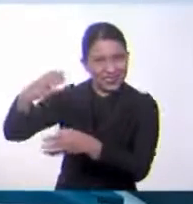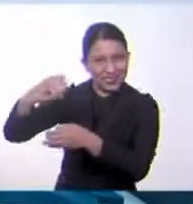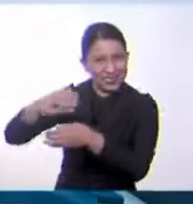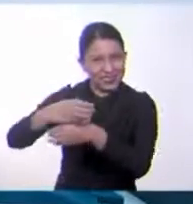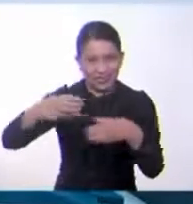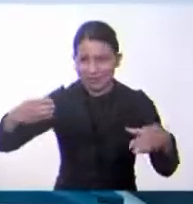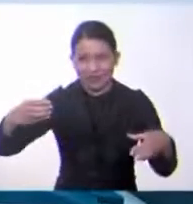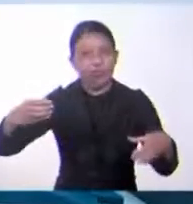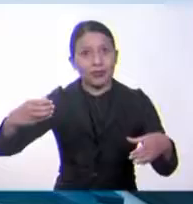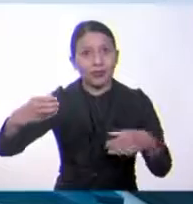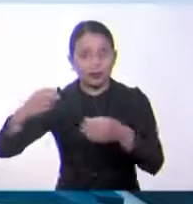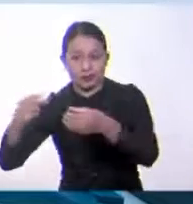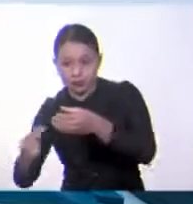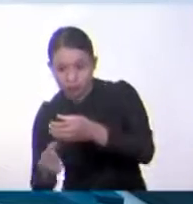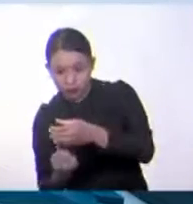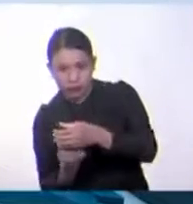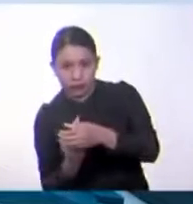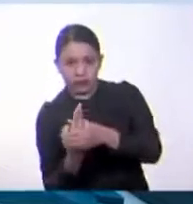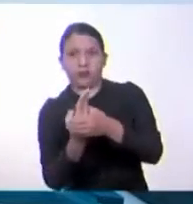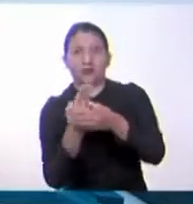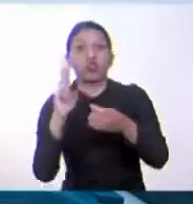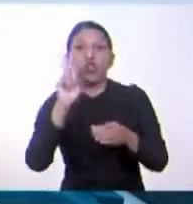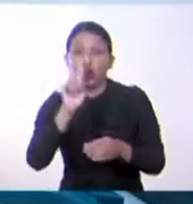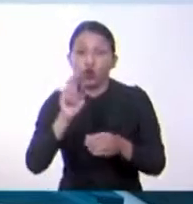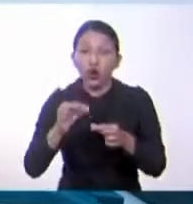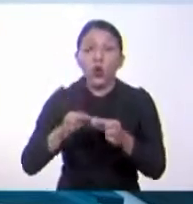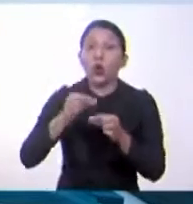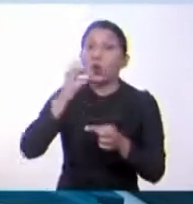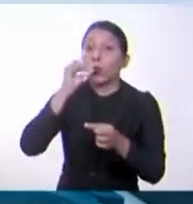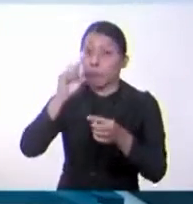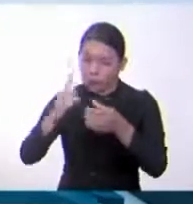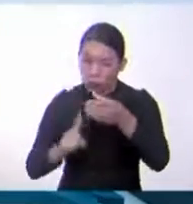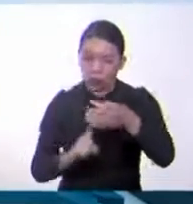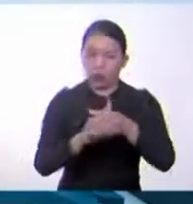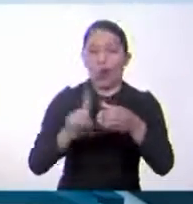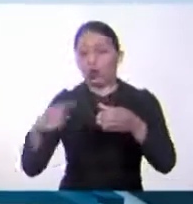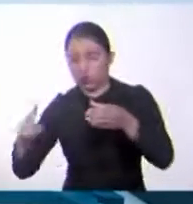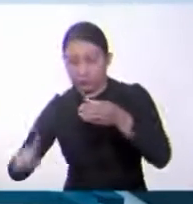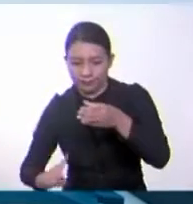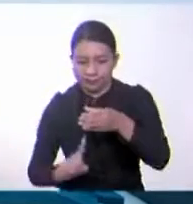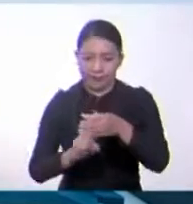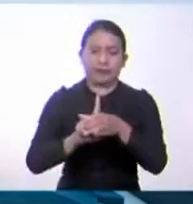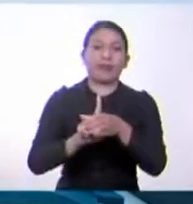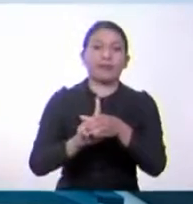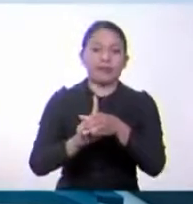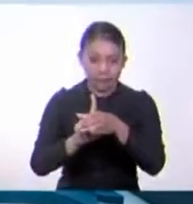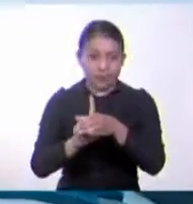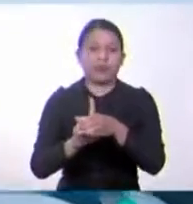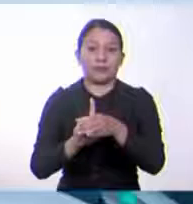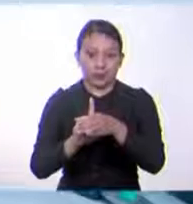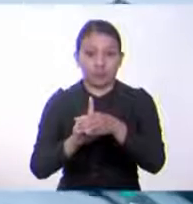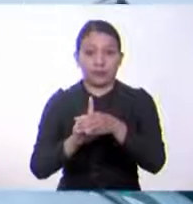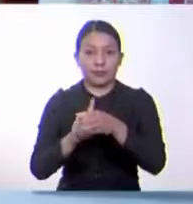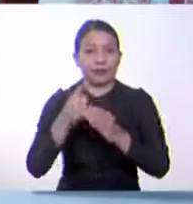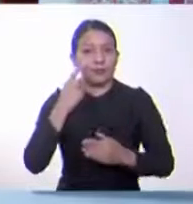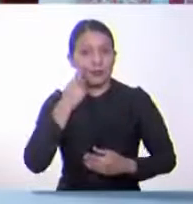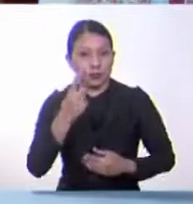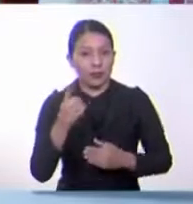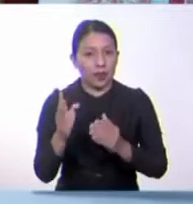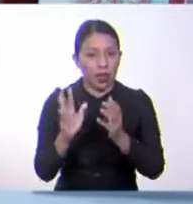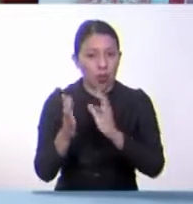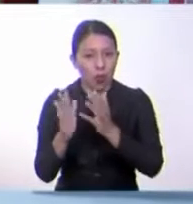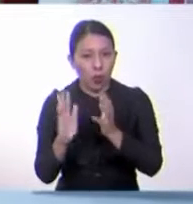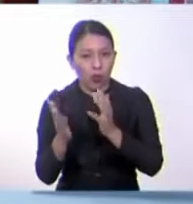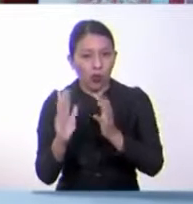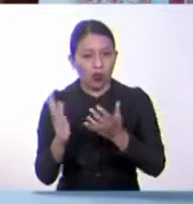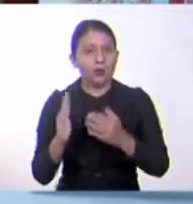botella de esta manera, haciendo pasarlas por el agujero del tapón y calculando